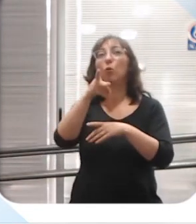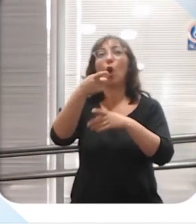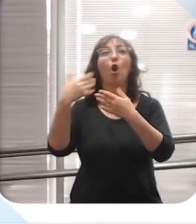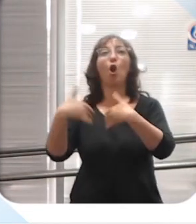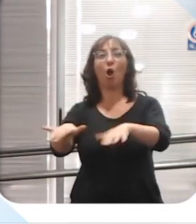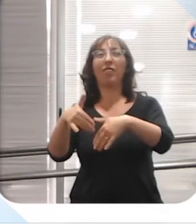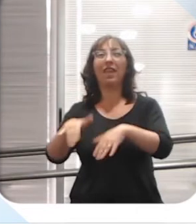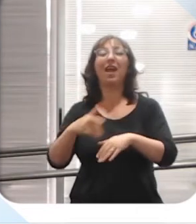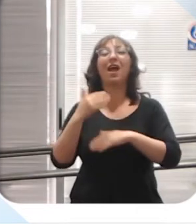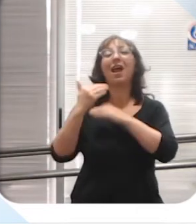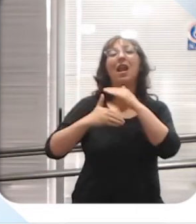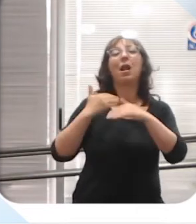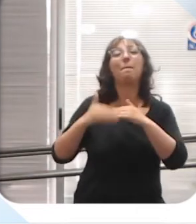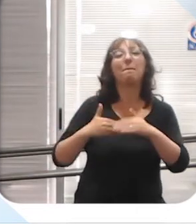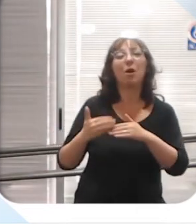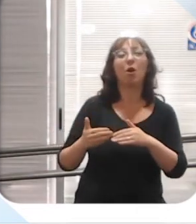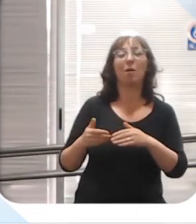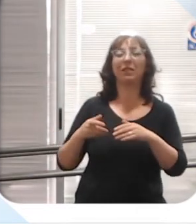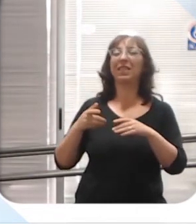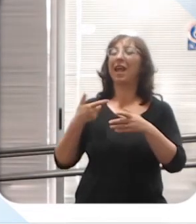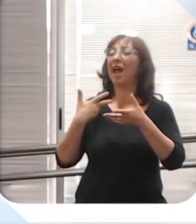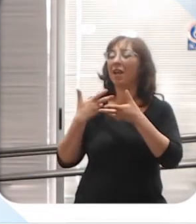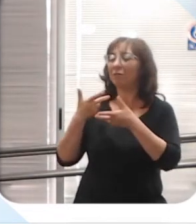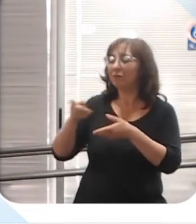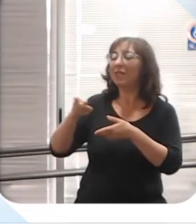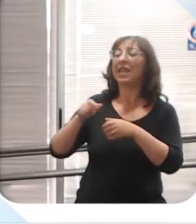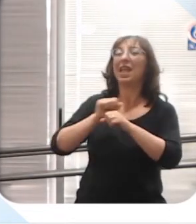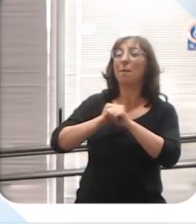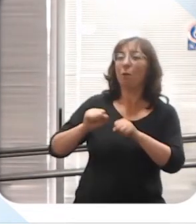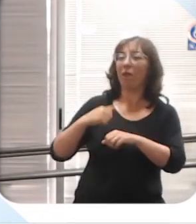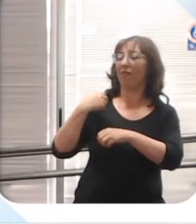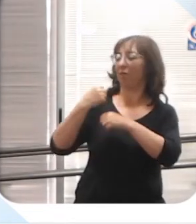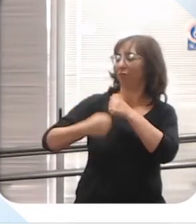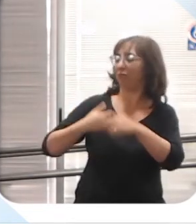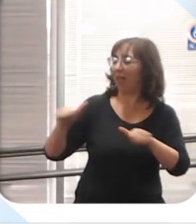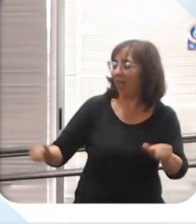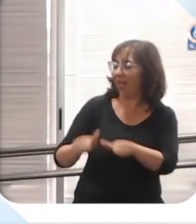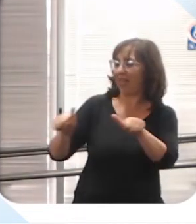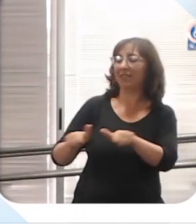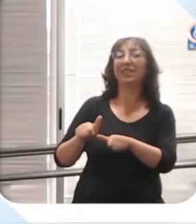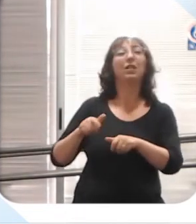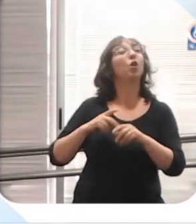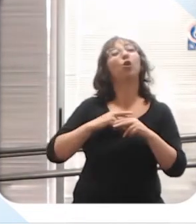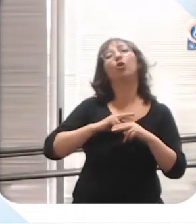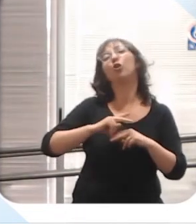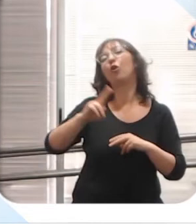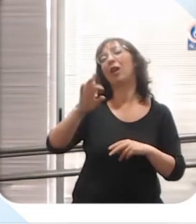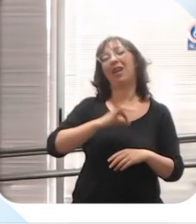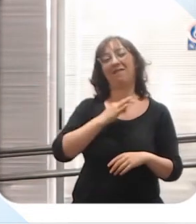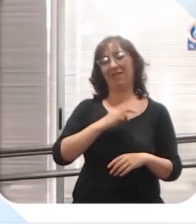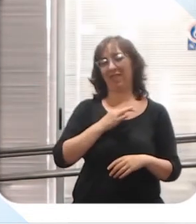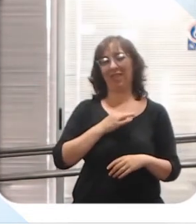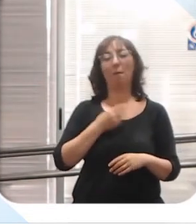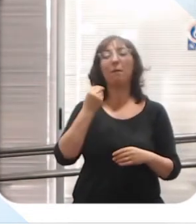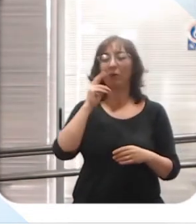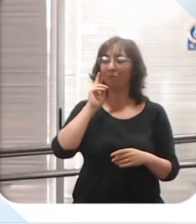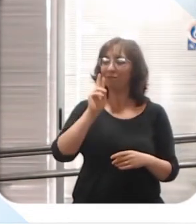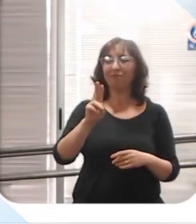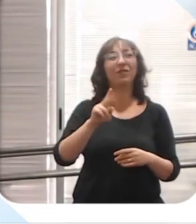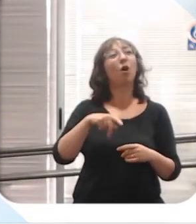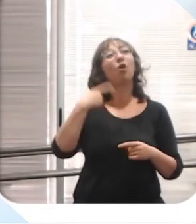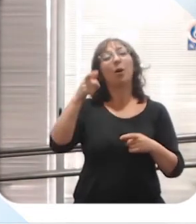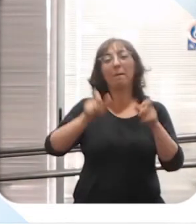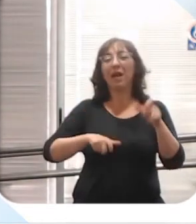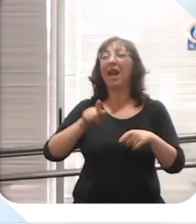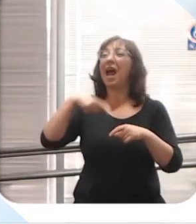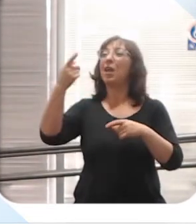el proceso de pulir, de limar lo que son nuestras habilidades sociales, sigue toda la vida, porque nos encontramos con otras personas,